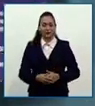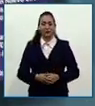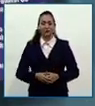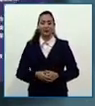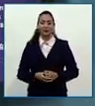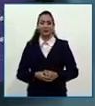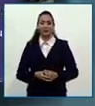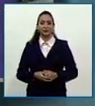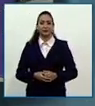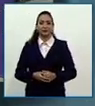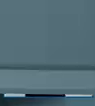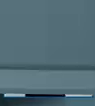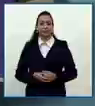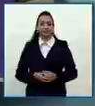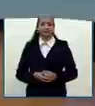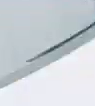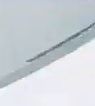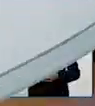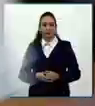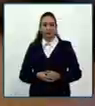Federación, Jesús Daza.